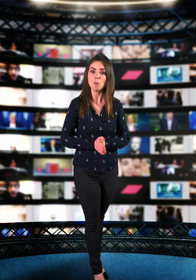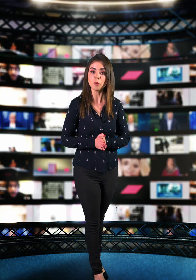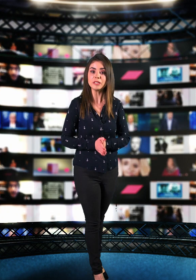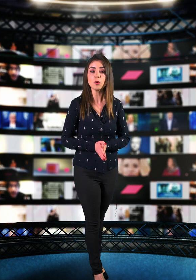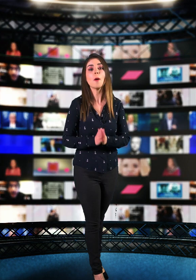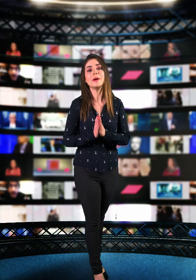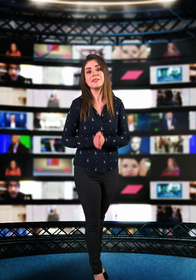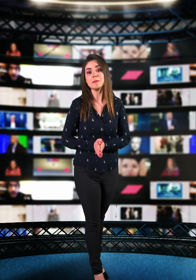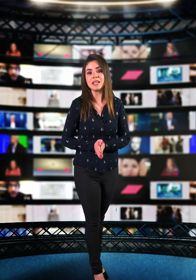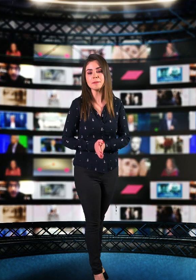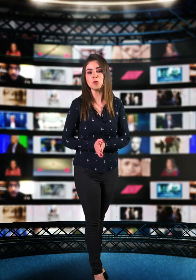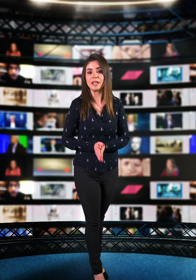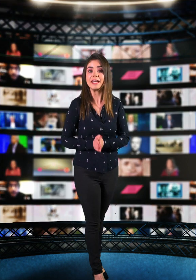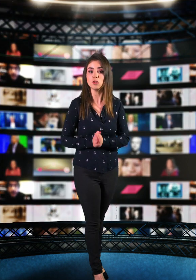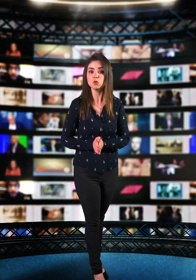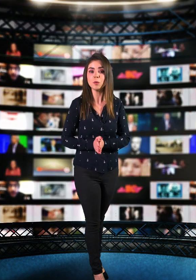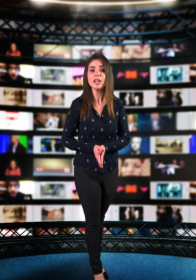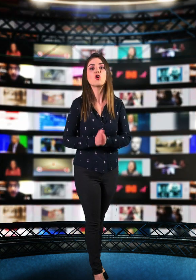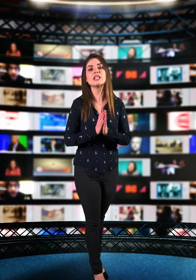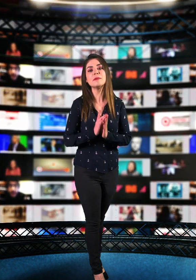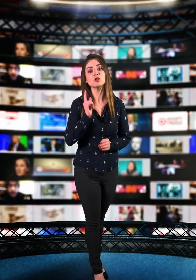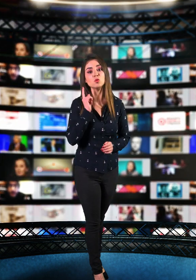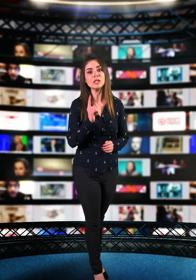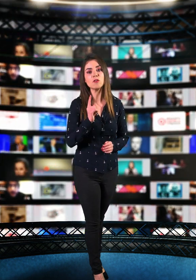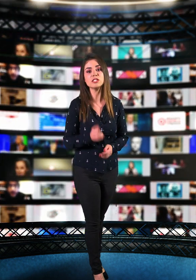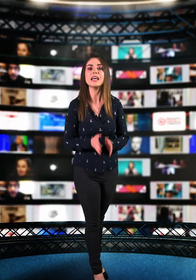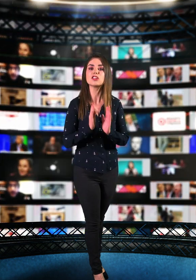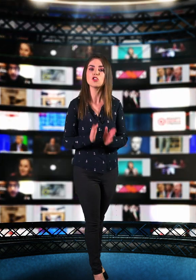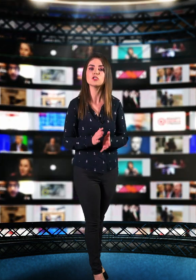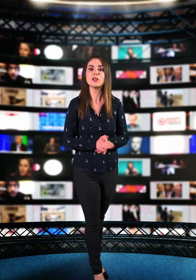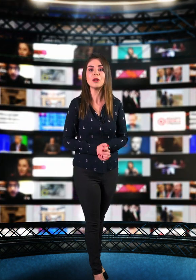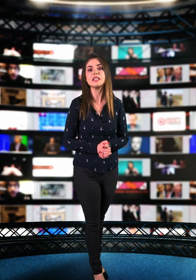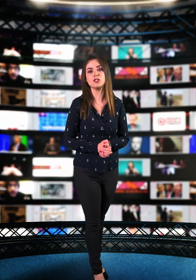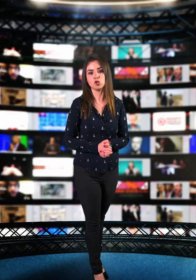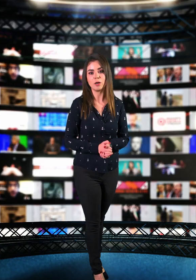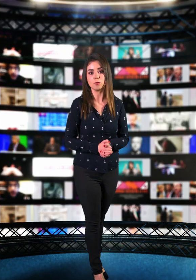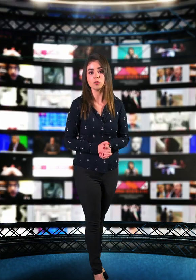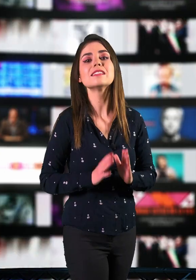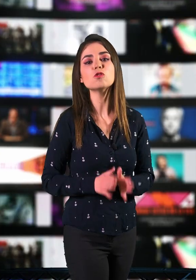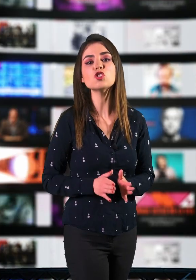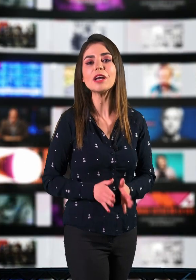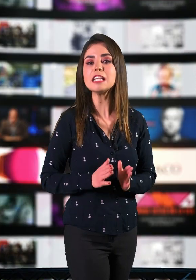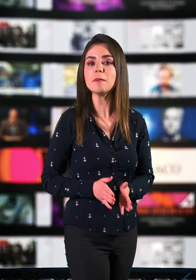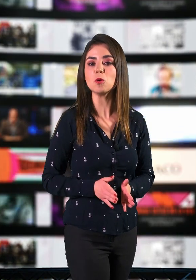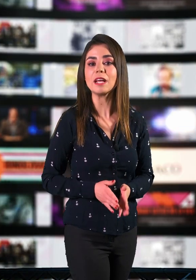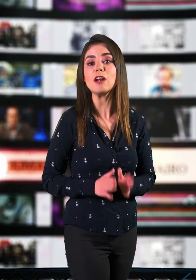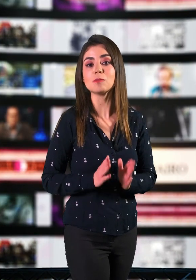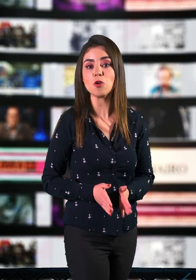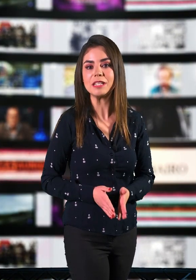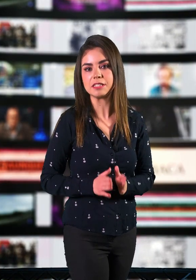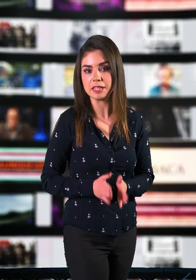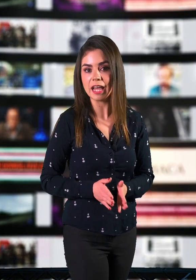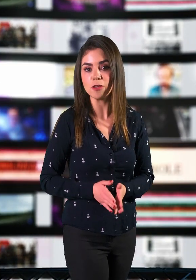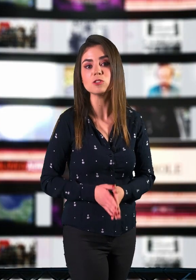con el compromiso para terminar de vacunar en octubre con al menos una dosis a todos los mayores de 18 años. Se anunció que se iba a vacunar a